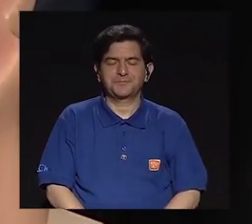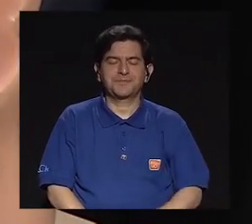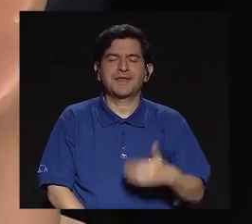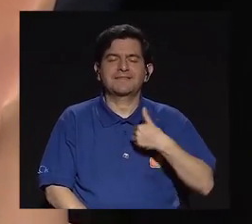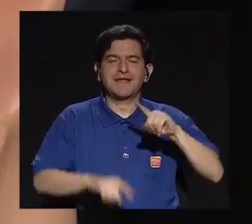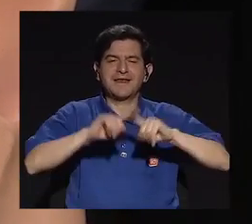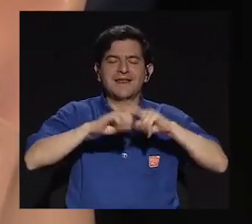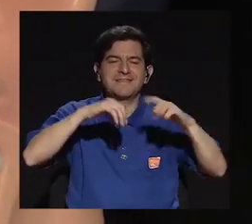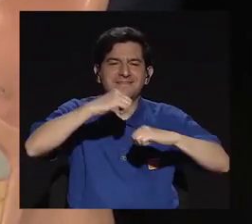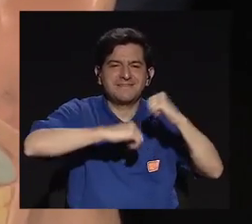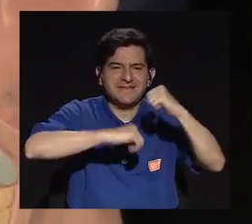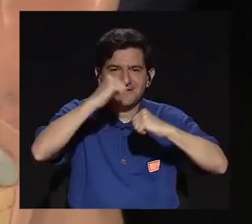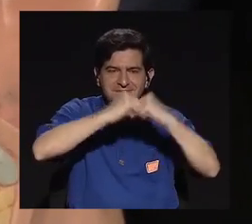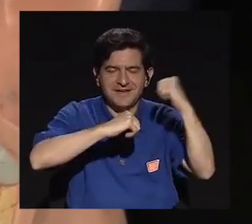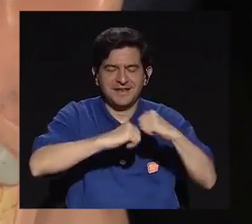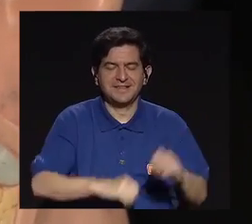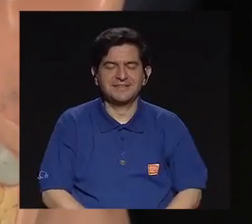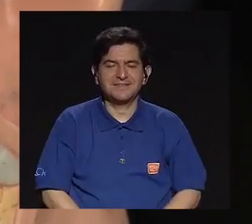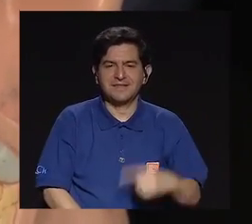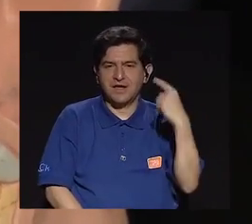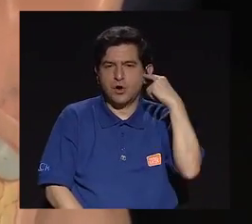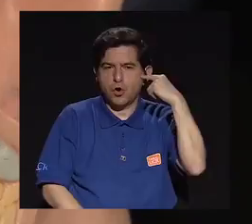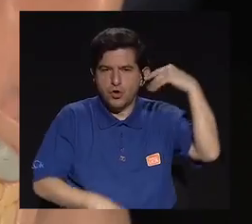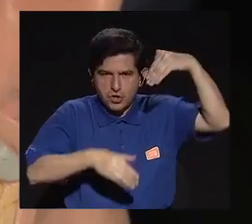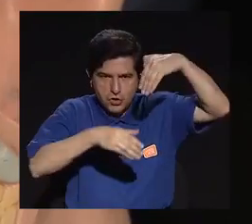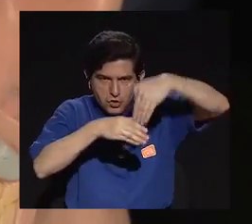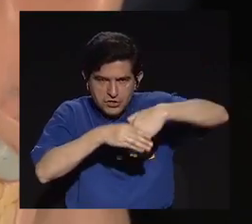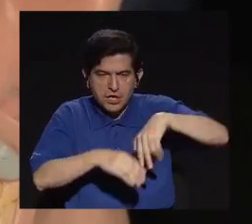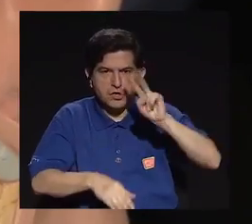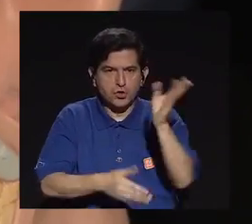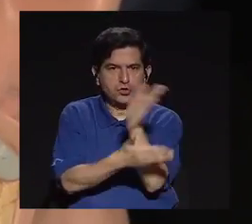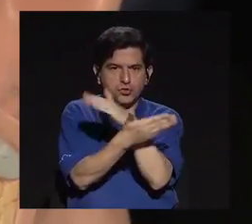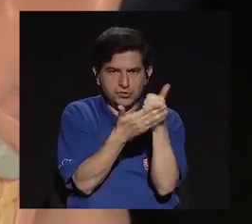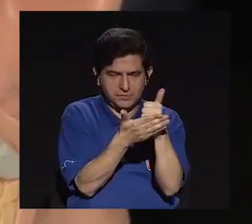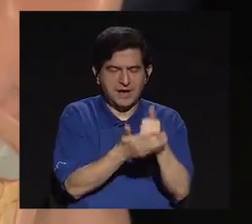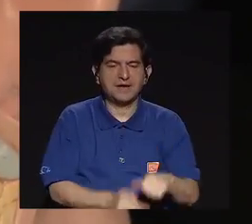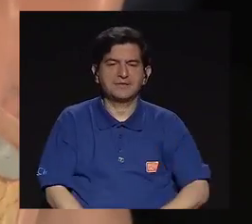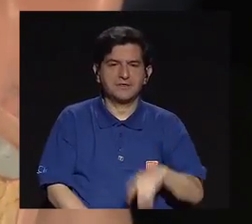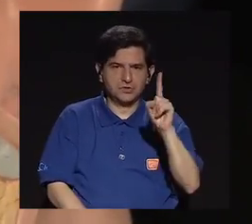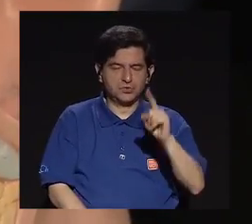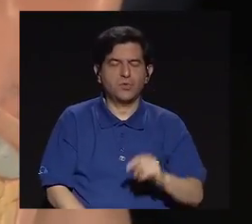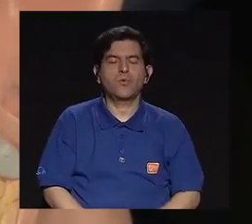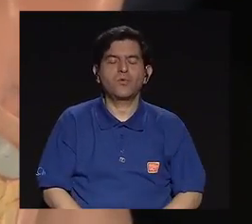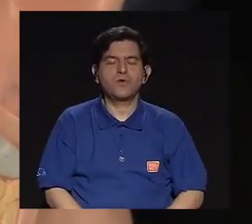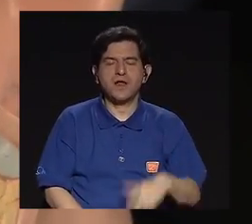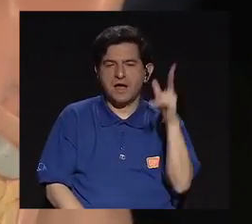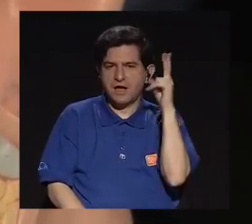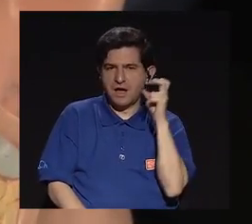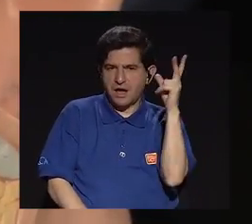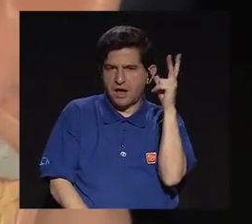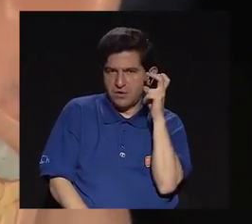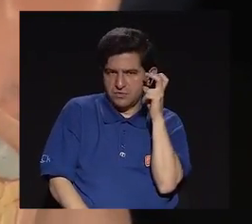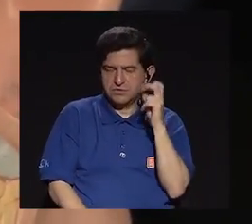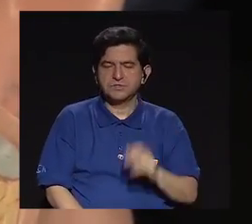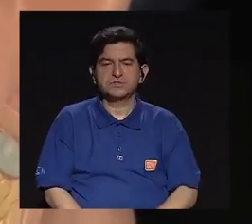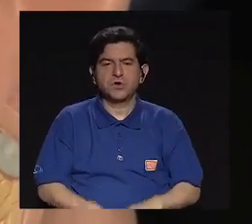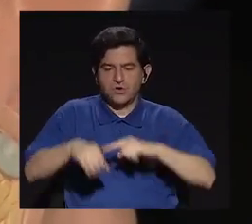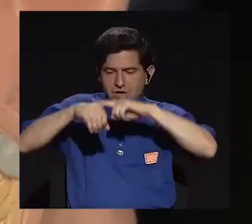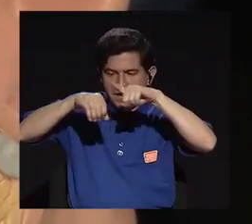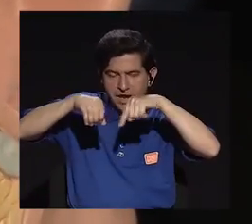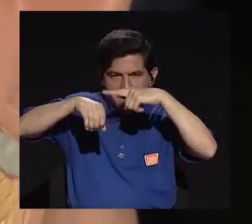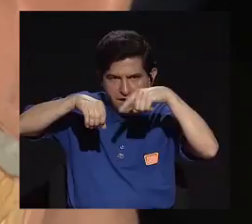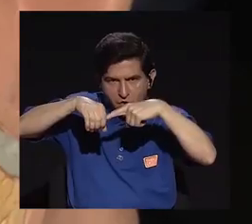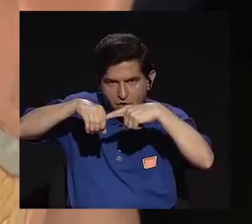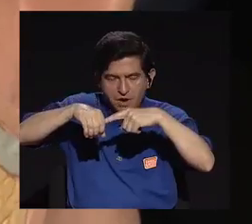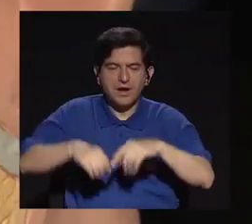entonces vamos a tener varias estructuras. El oído interno va a tener dos partes. Una parte encargada de la audición, que es el caracolito